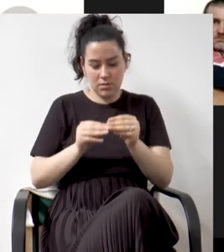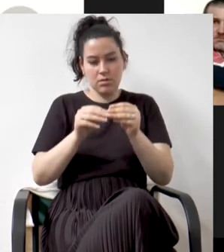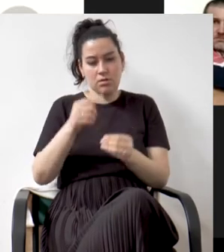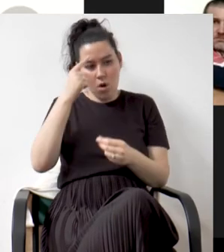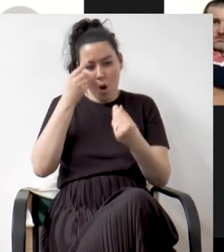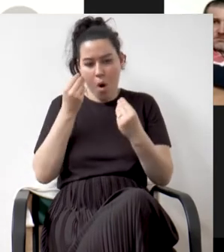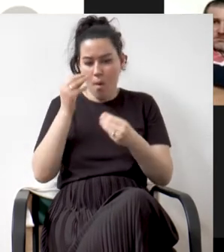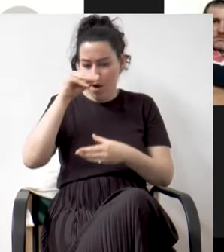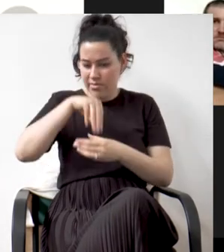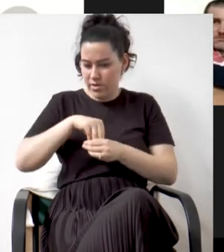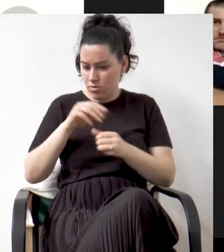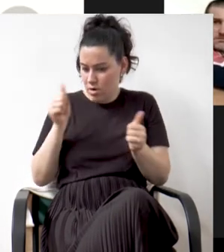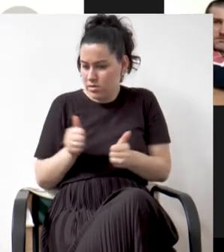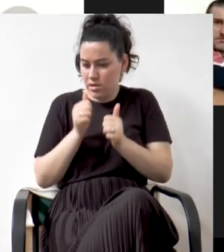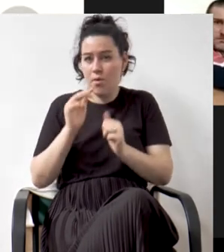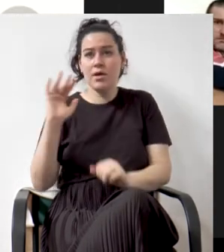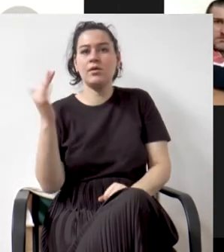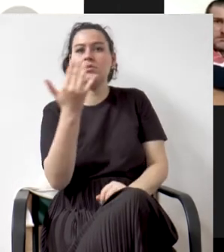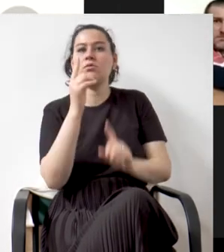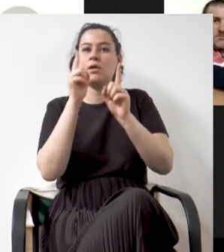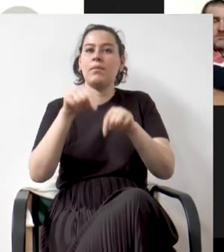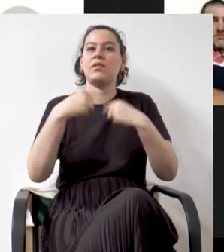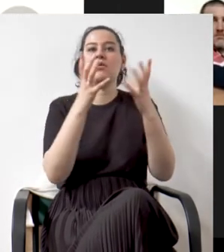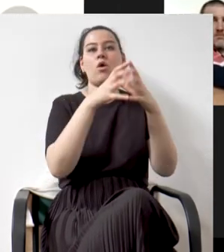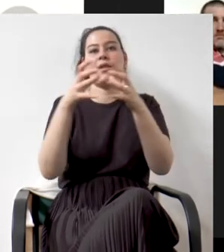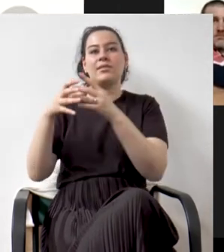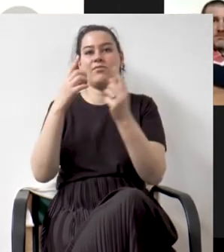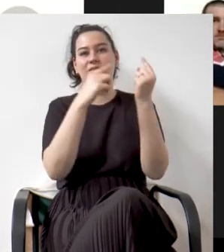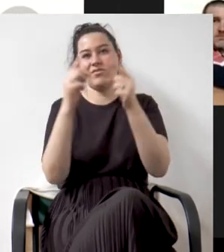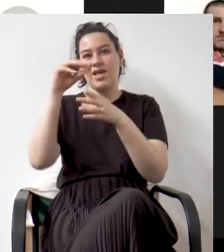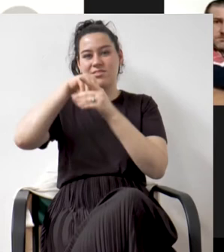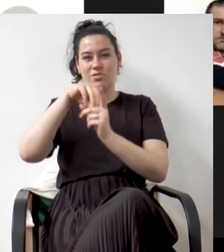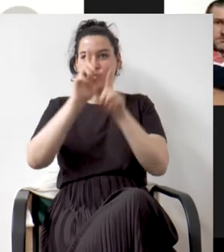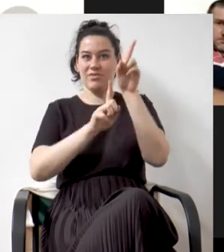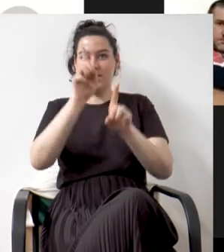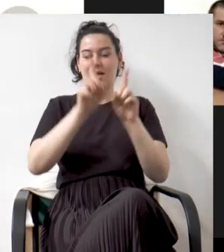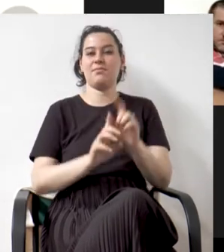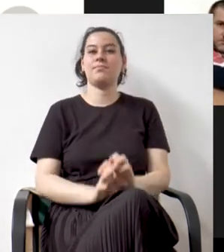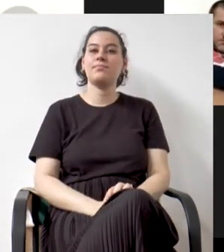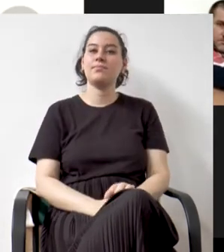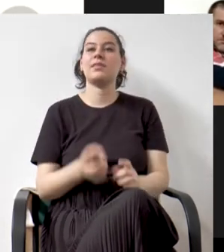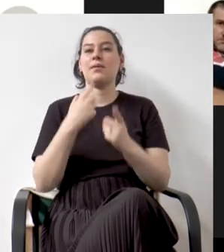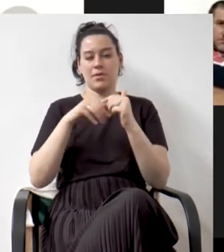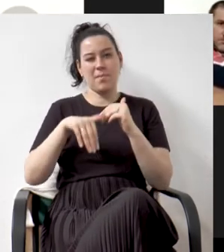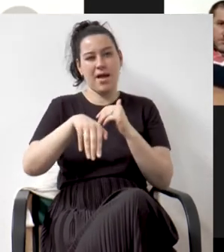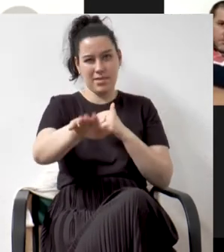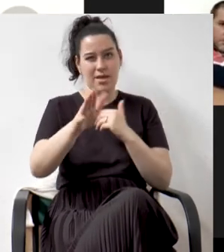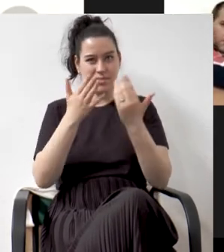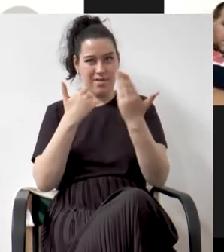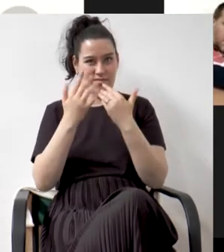no solamente el interior, sino con el resto de los colectivos de la universidad. ¿Ah? Pero vamos a dejar para más adelante en